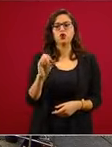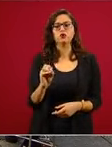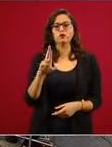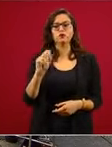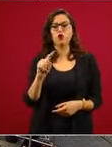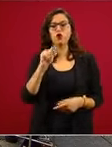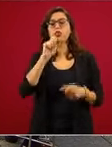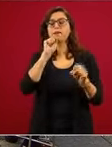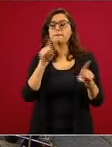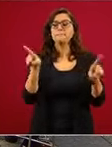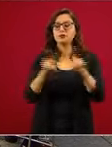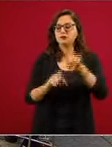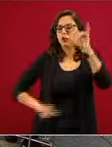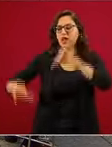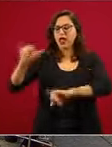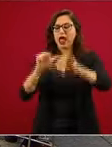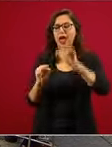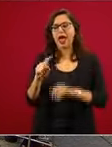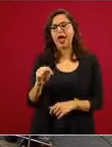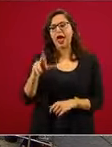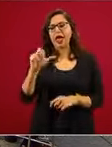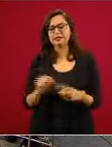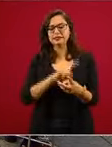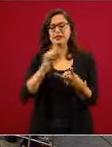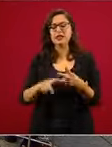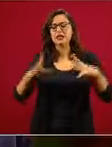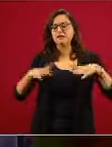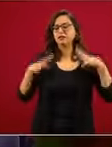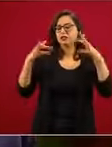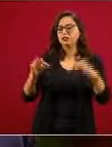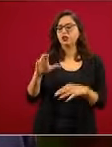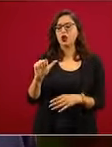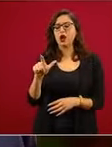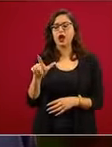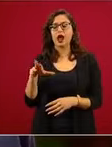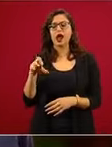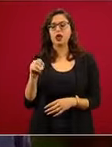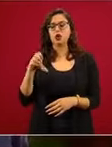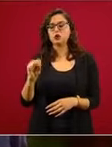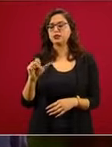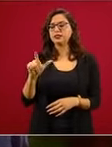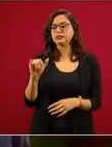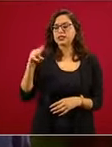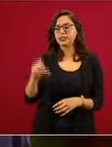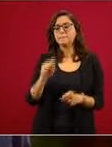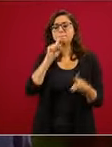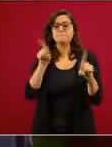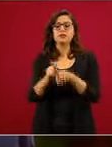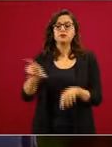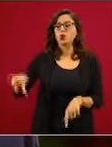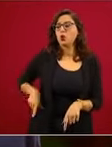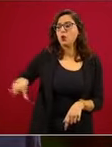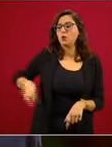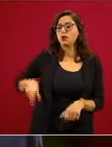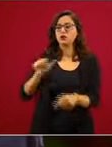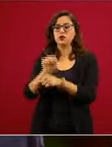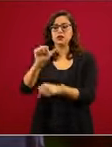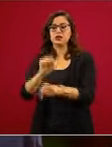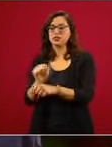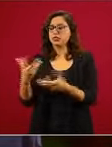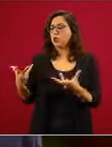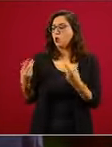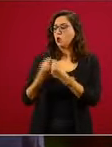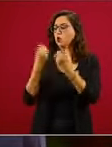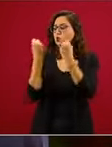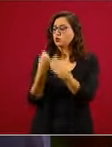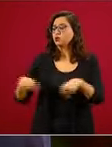laboratorio AstraZeneca, con la Fundación Carlos Slim y con el gobierno de Argentina. Esperamos